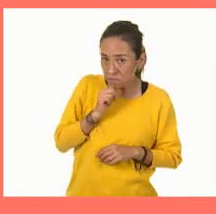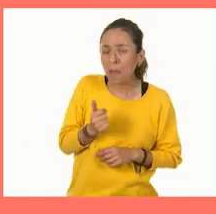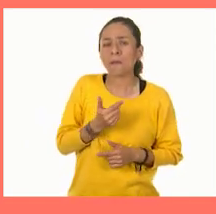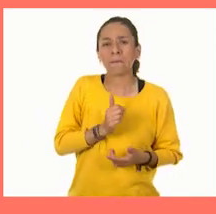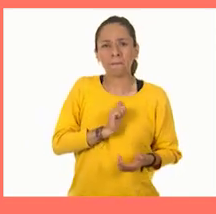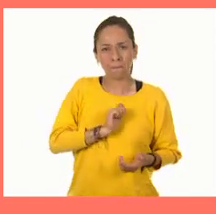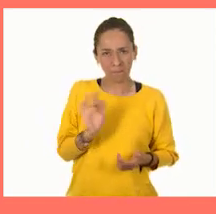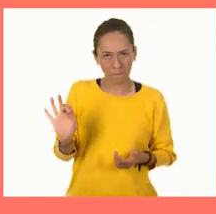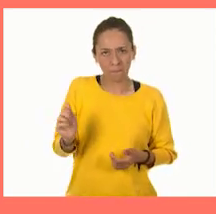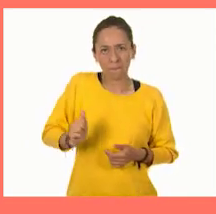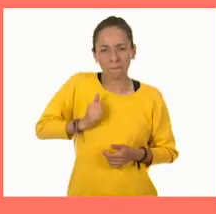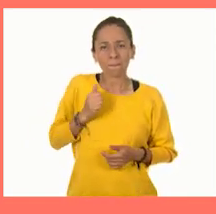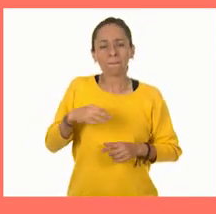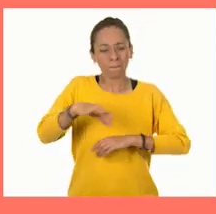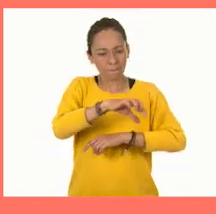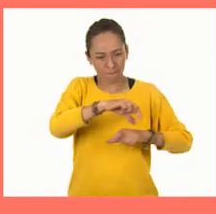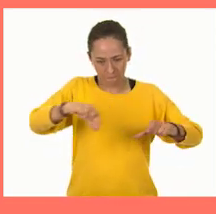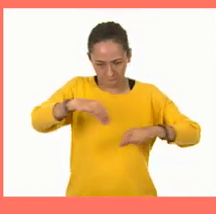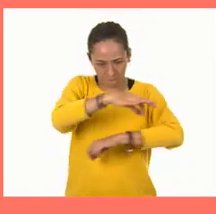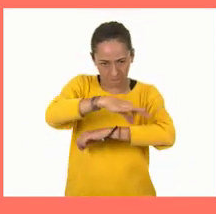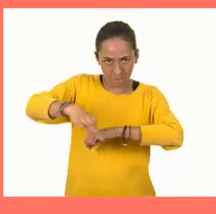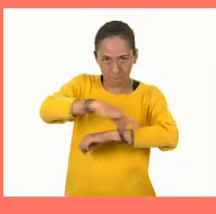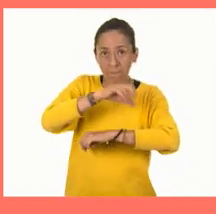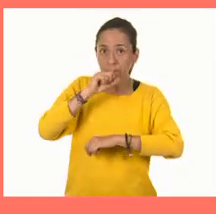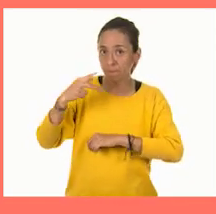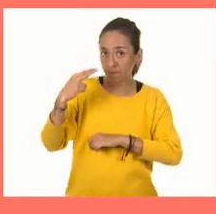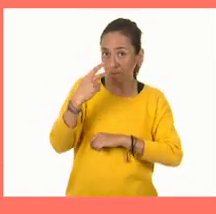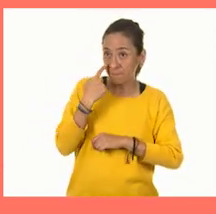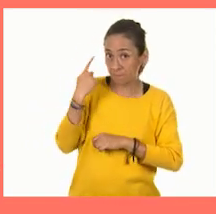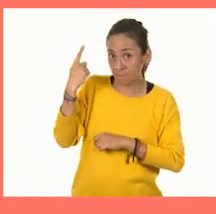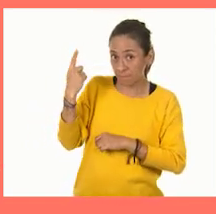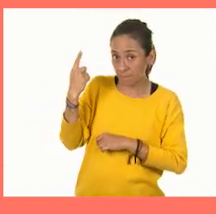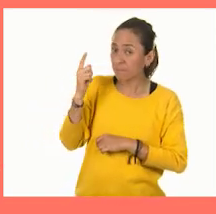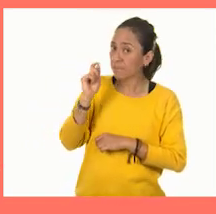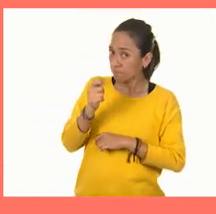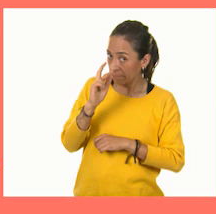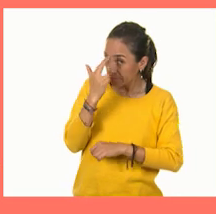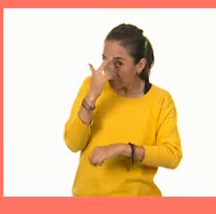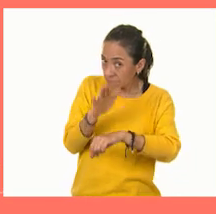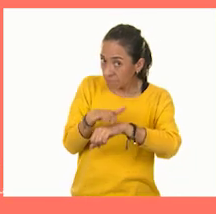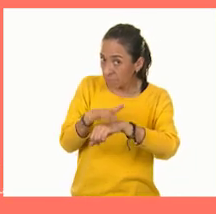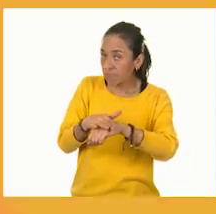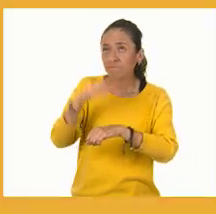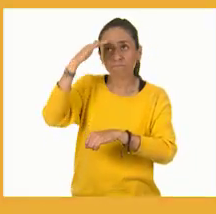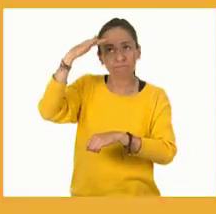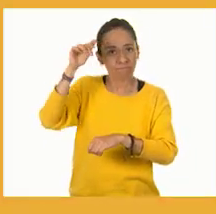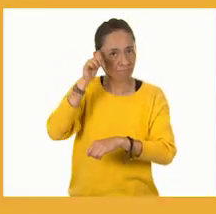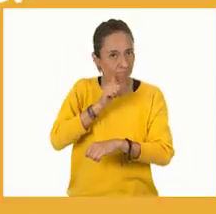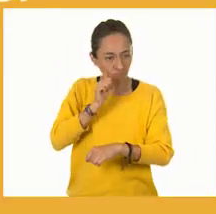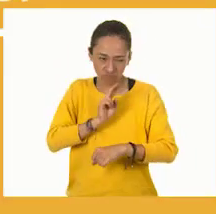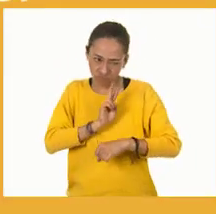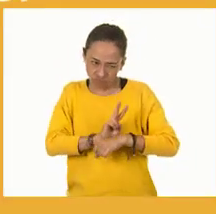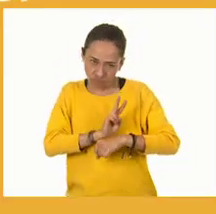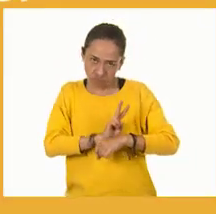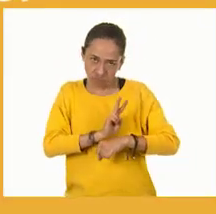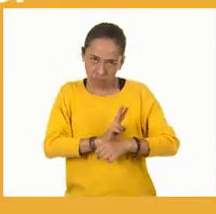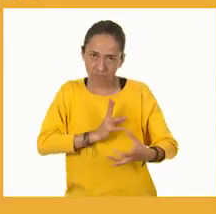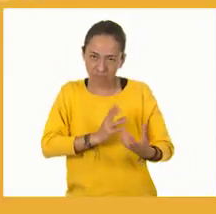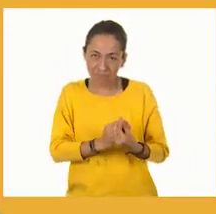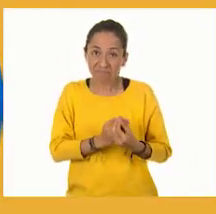y tijeras. Recuerda que la manipulación de estas debe estar supervisada por un adulto.